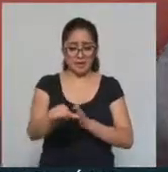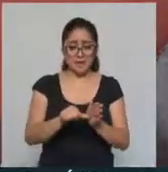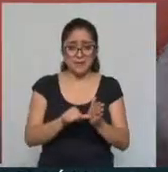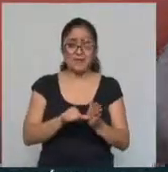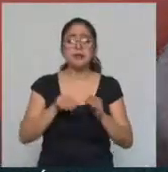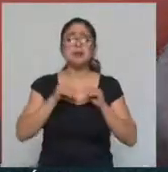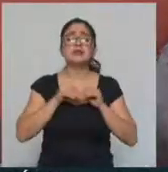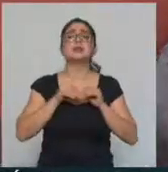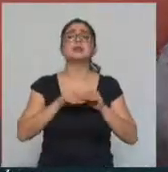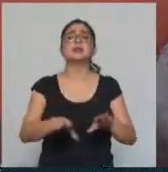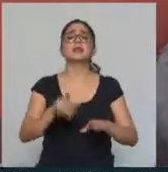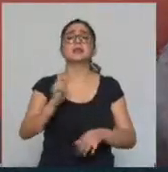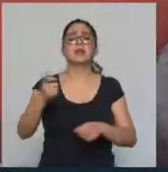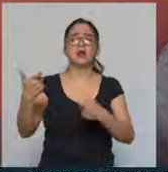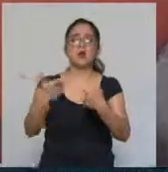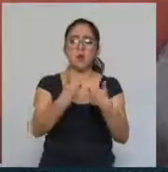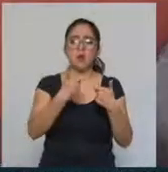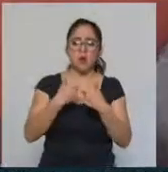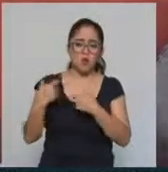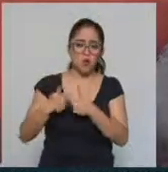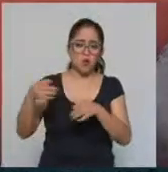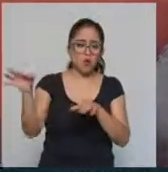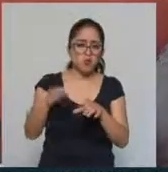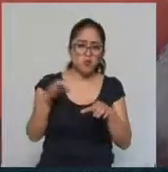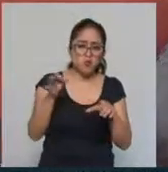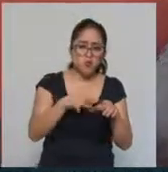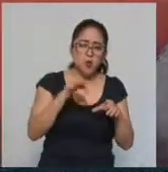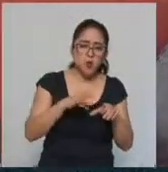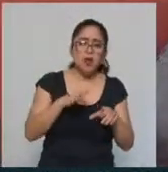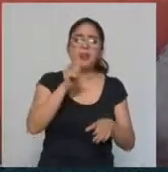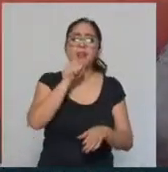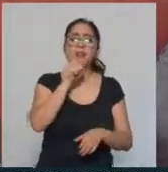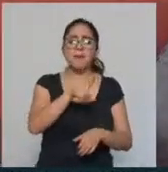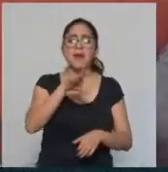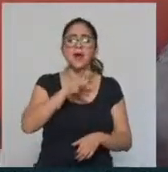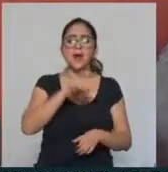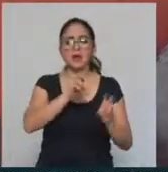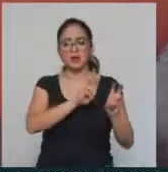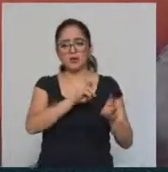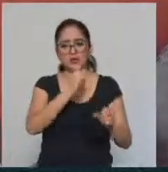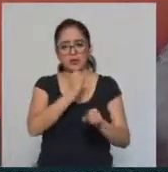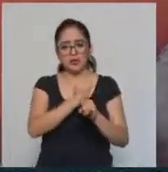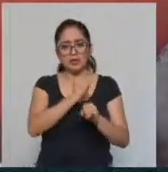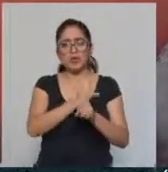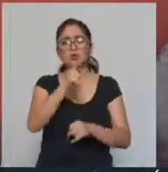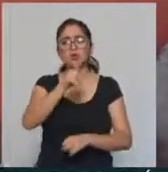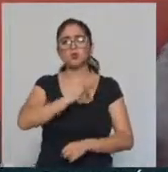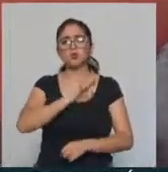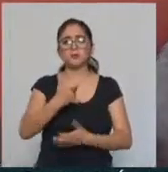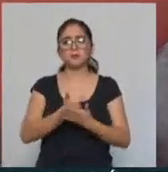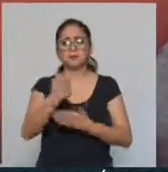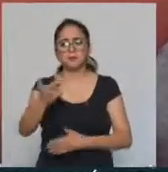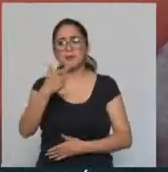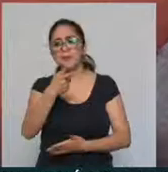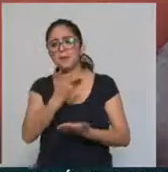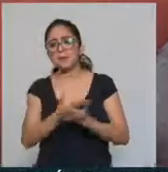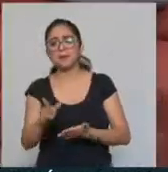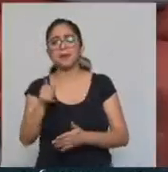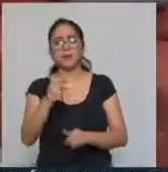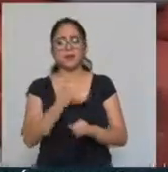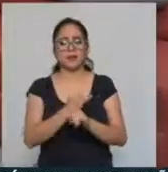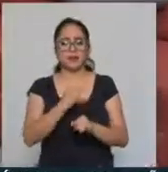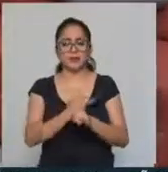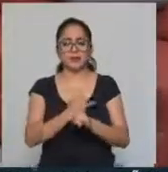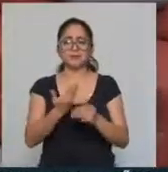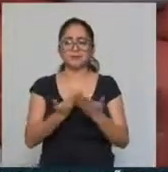la campaña de la colecta nacional, pero sí, tú lo acabas de decir, está en nuestro sitio donde pueden seguir haciendo sus aportaciones a través de internet sin mayor. Muy bien, y ya